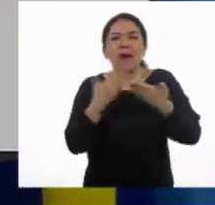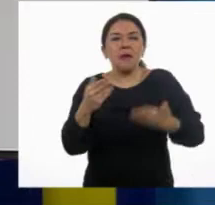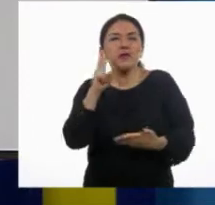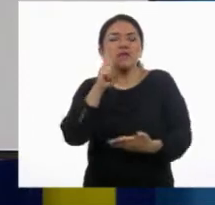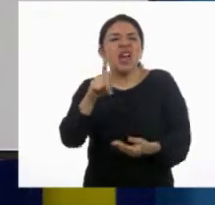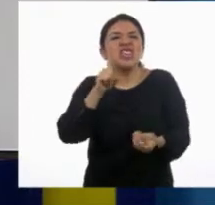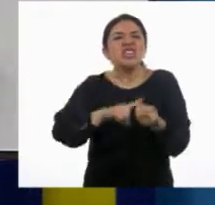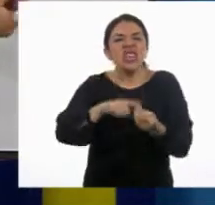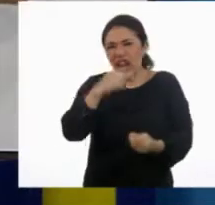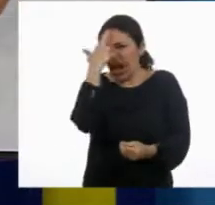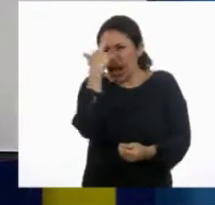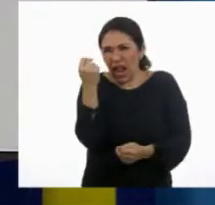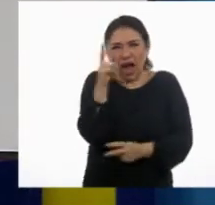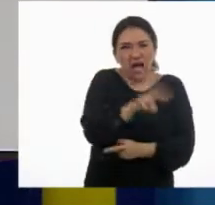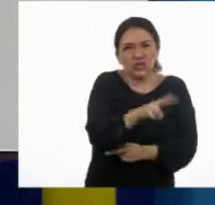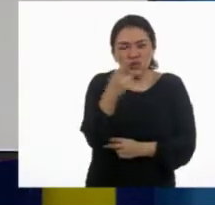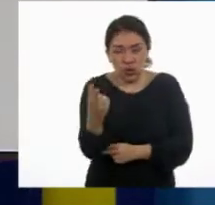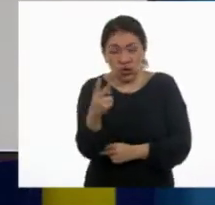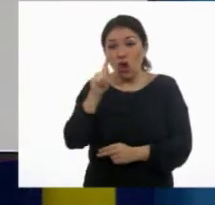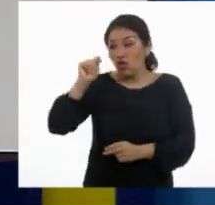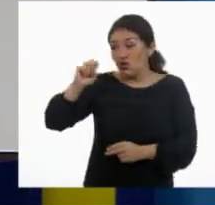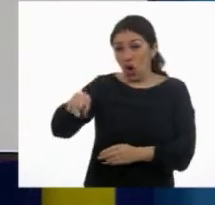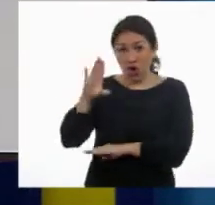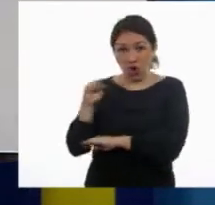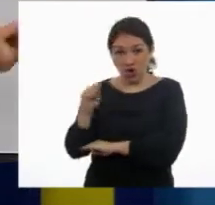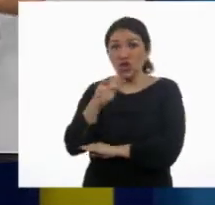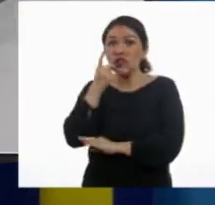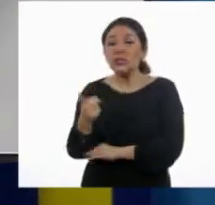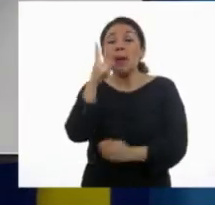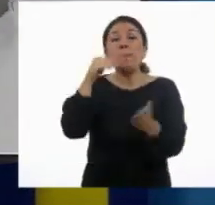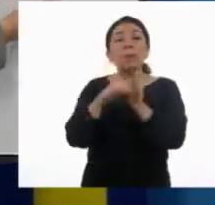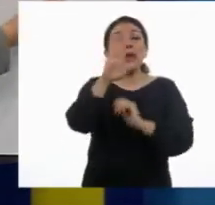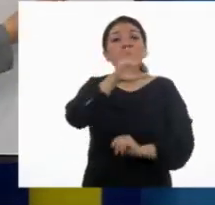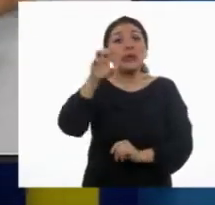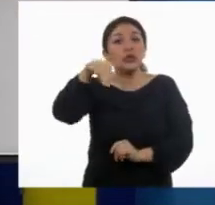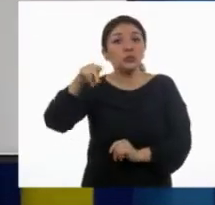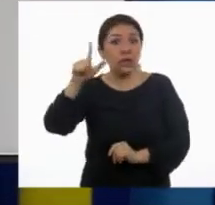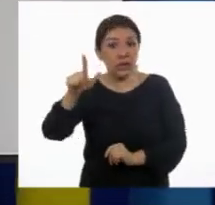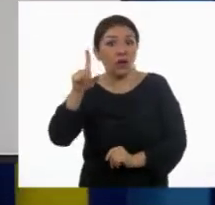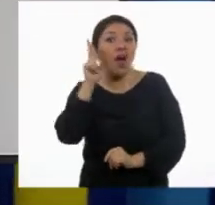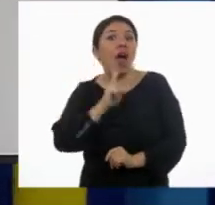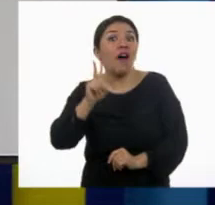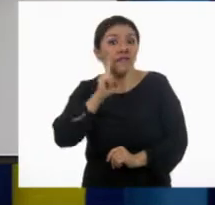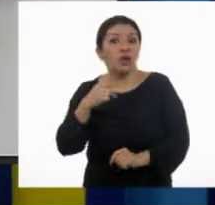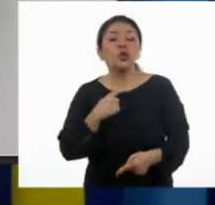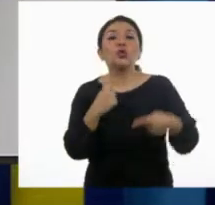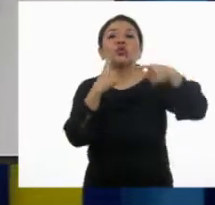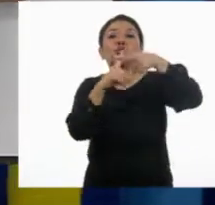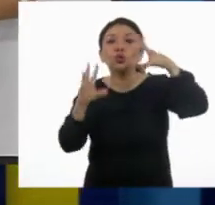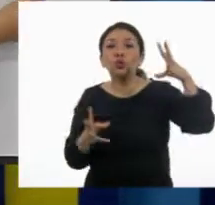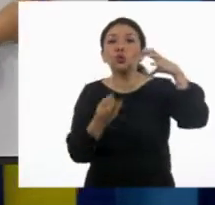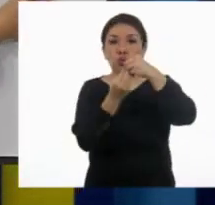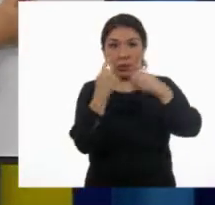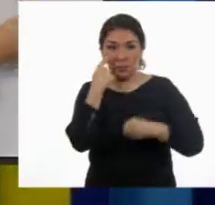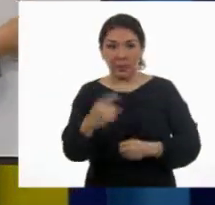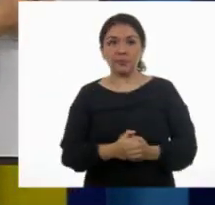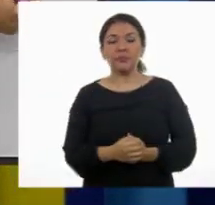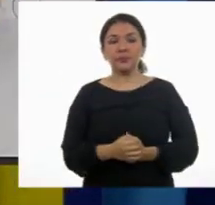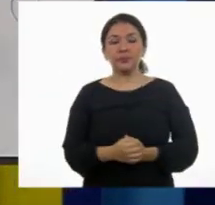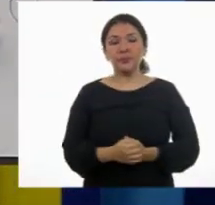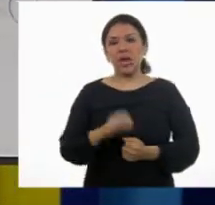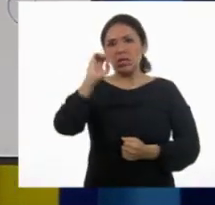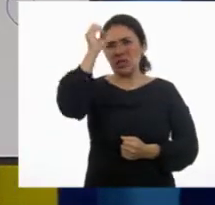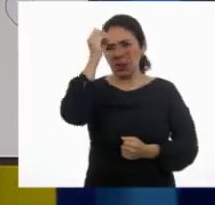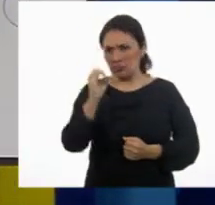quién tiene la razón, porque Tom nos decía que eran 1.500 mililitros. Entonces vamos a sumar 0 más